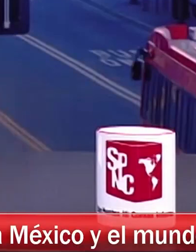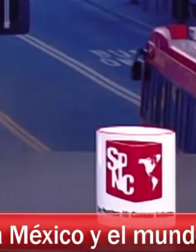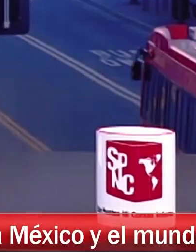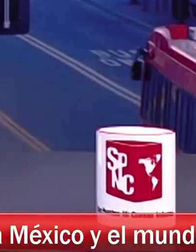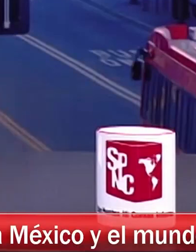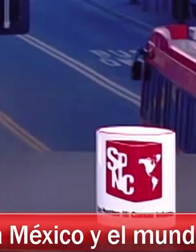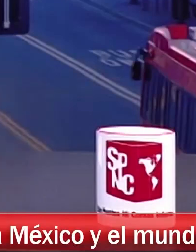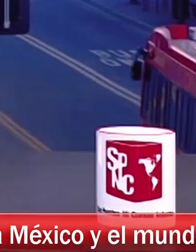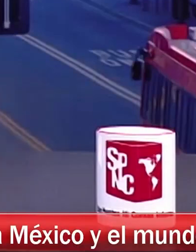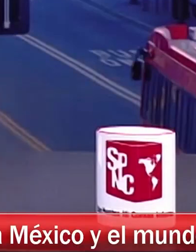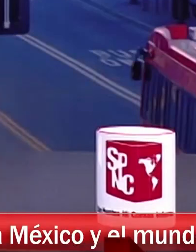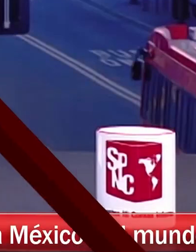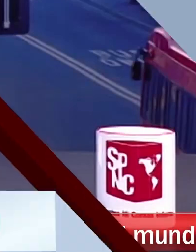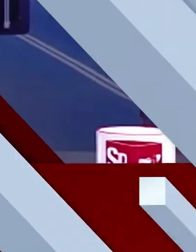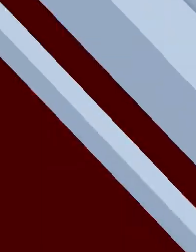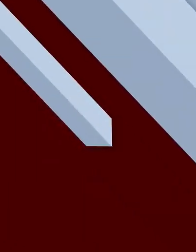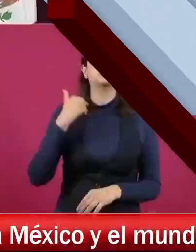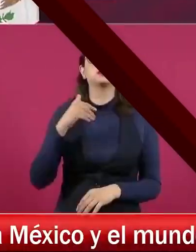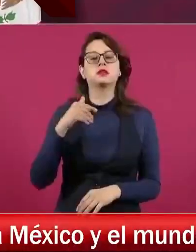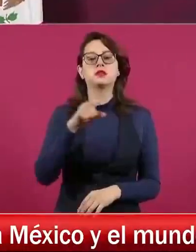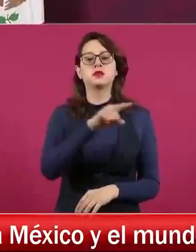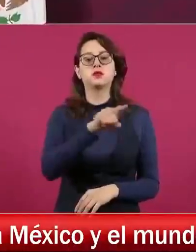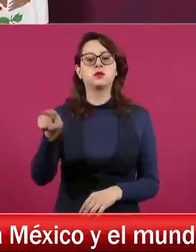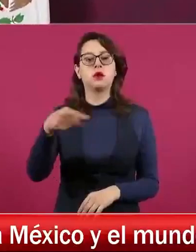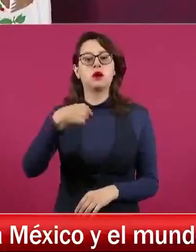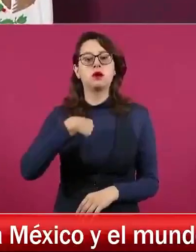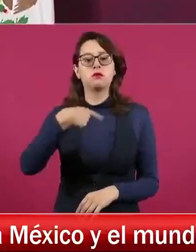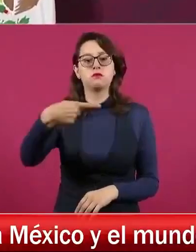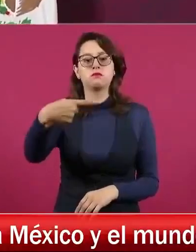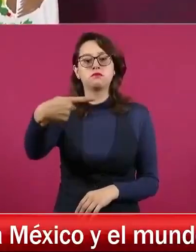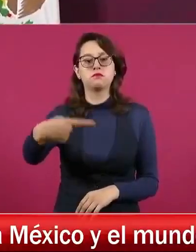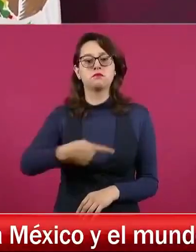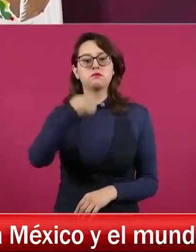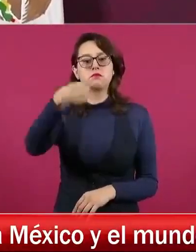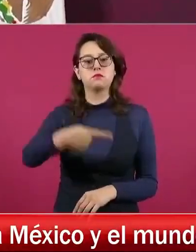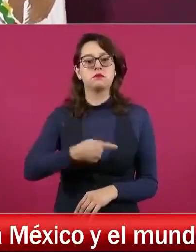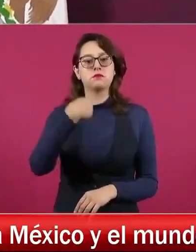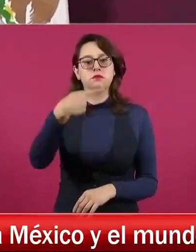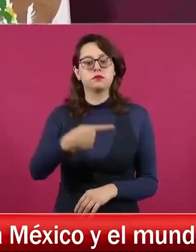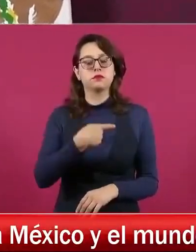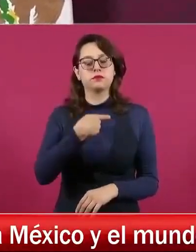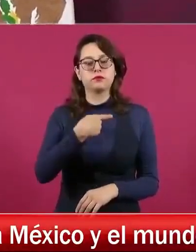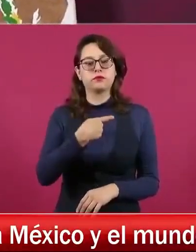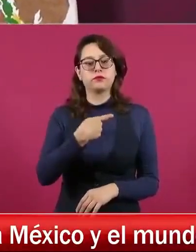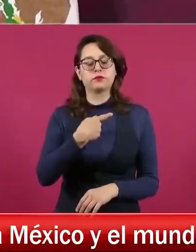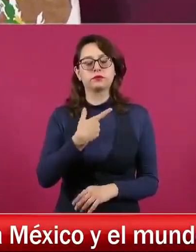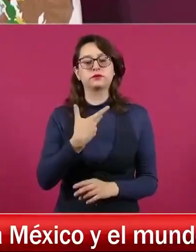evaden los problemas en nuestro país si habían denuncias contra